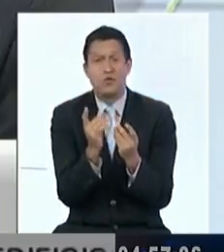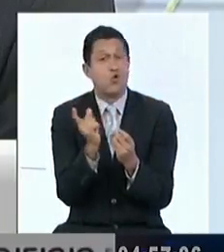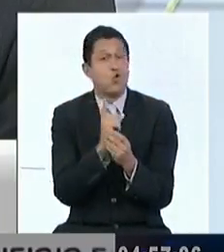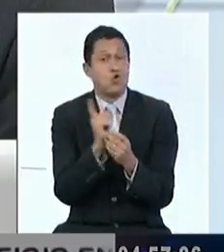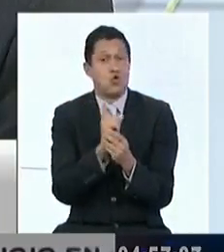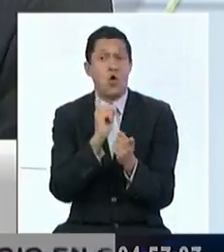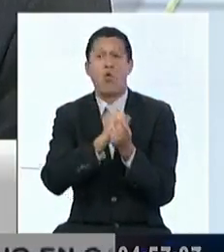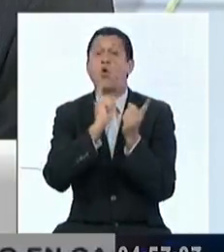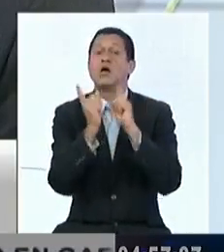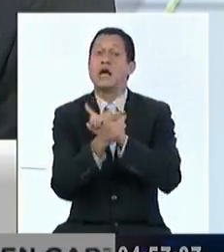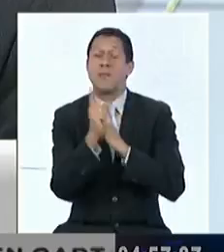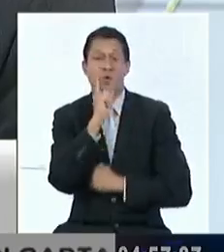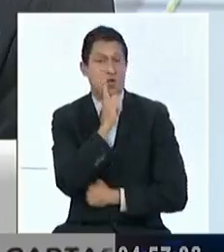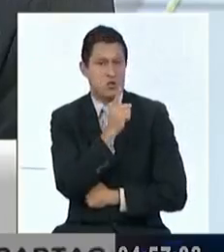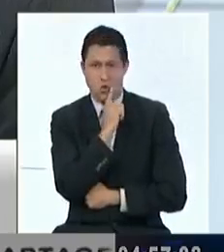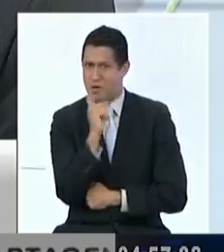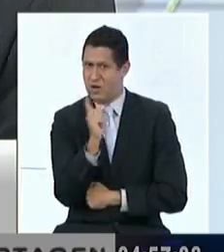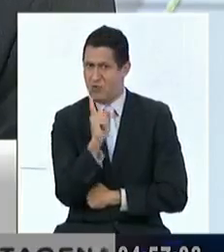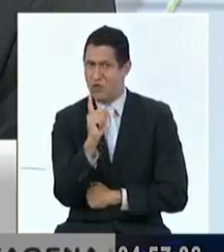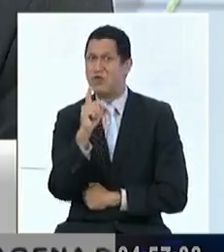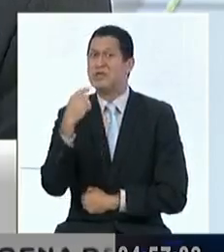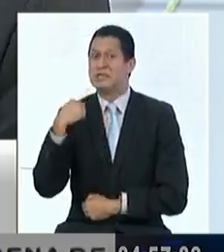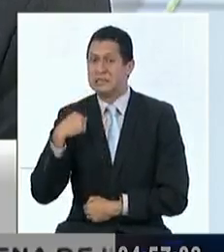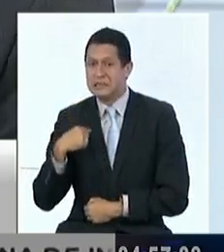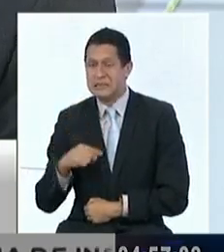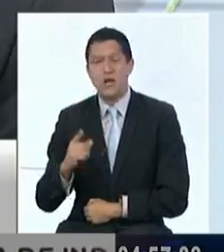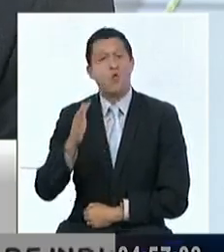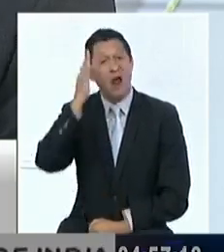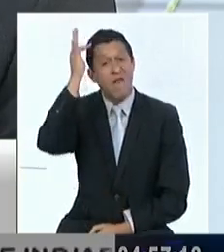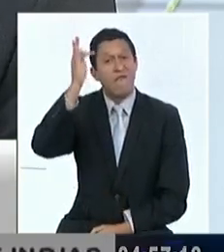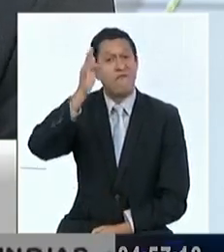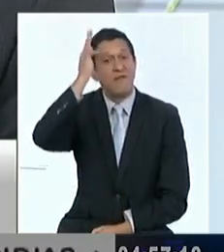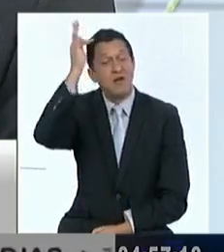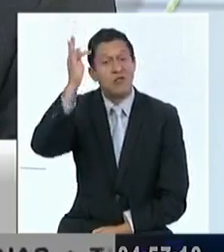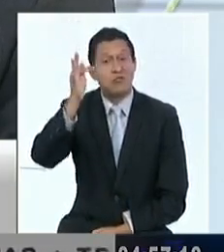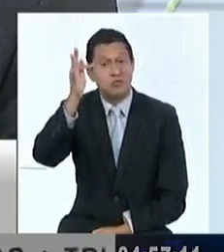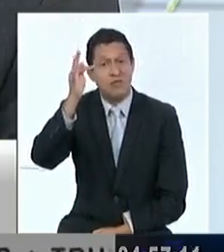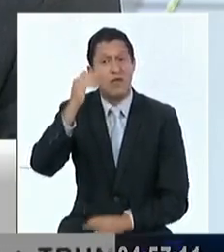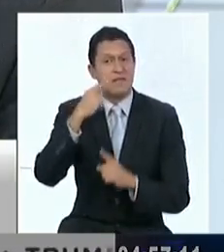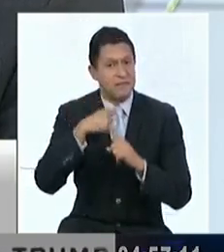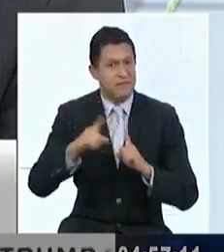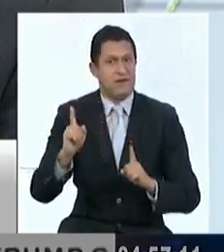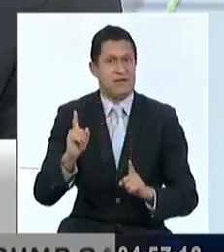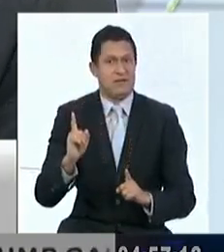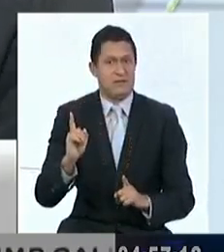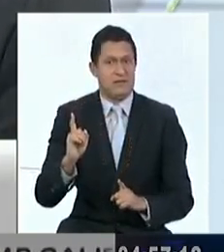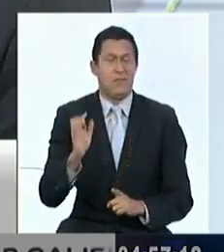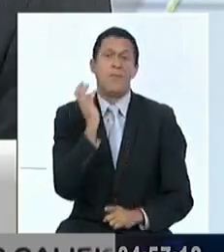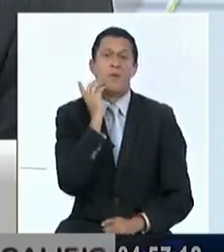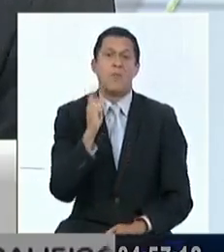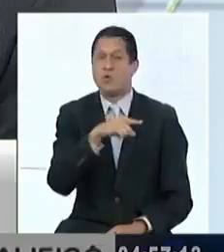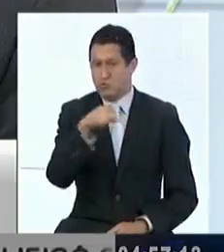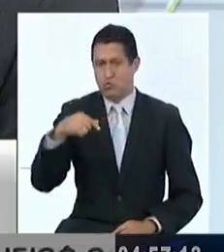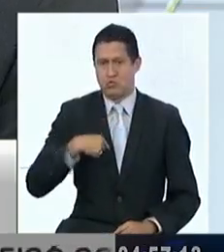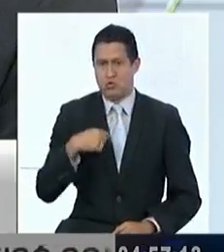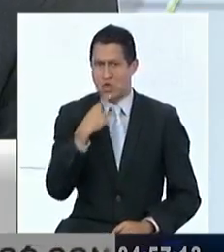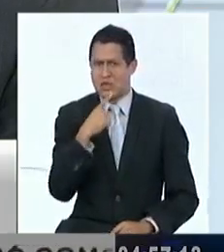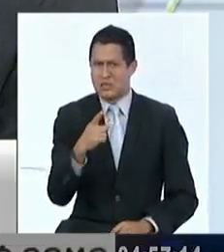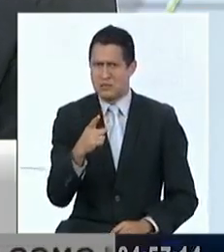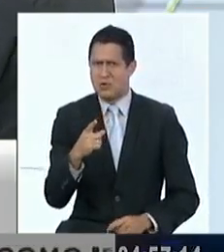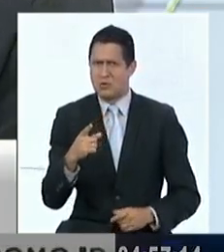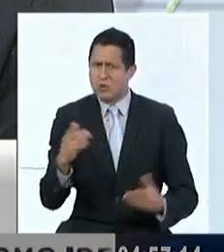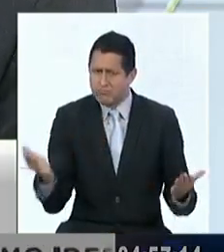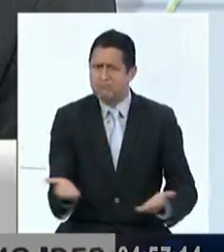cambio de nombre departamental sino tiene que ver con una filosofía organizacional diferente entonces cuando estamos hablando incluso de gestión